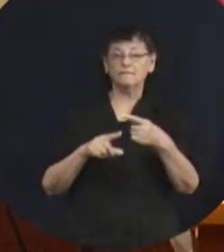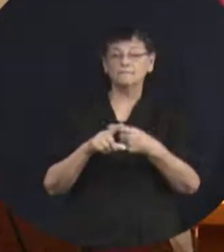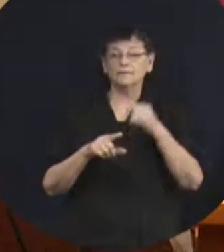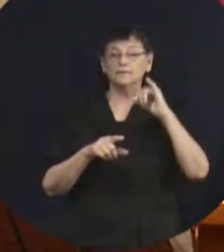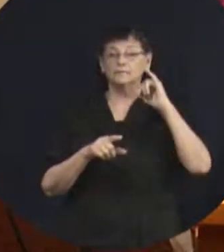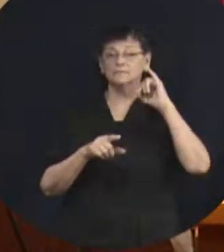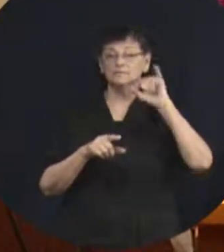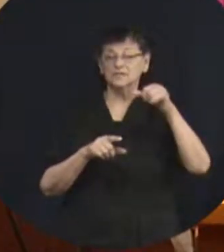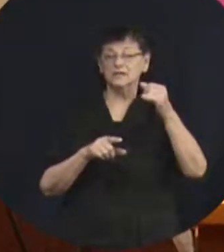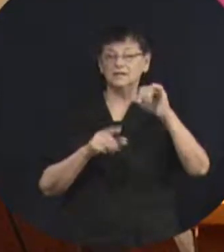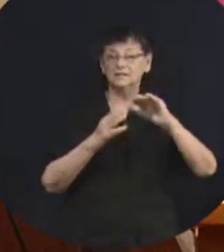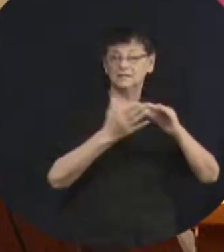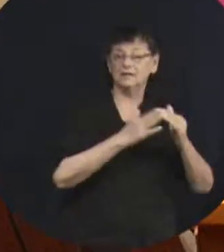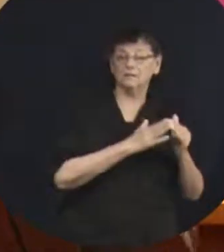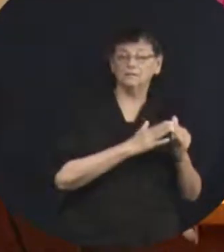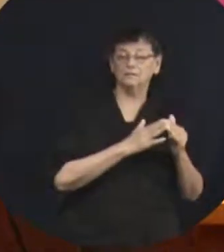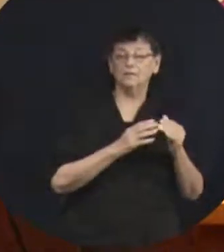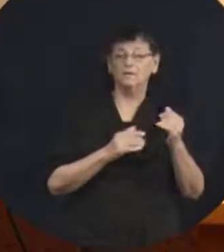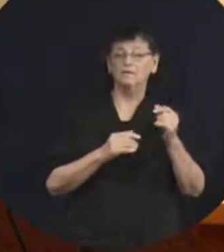Jerusalén?